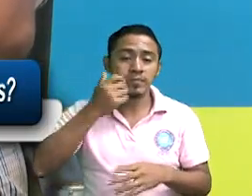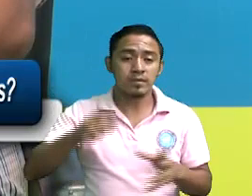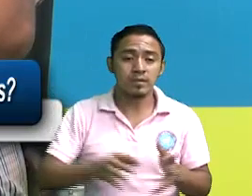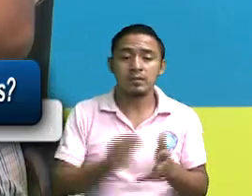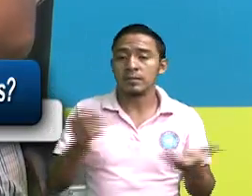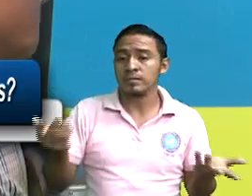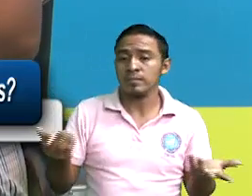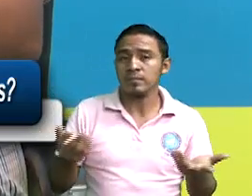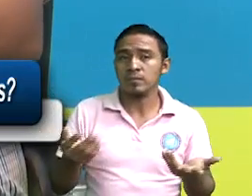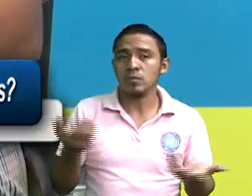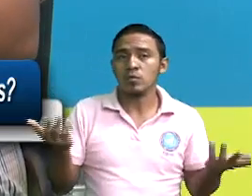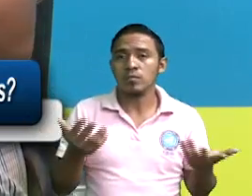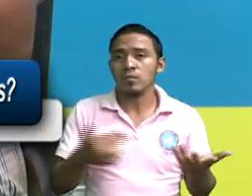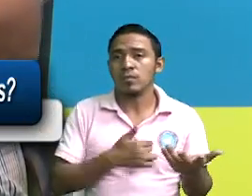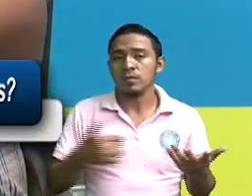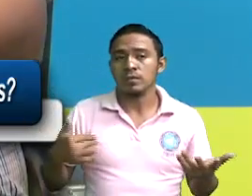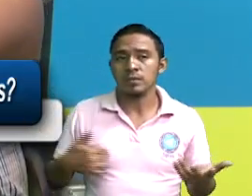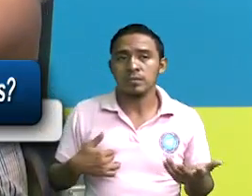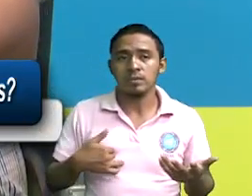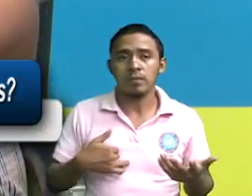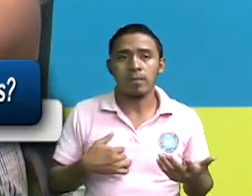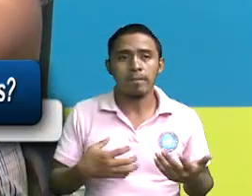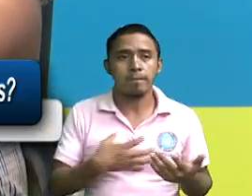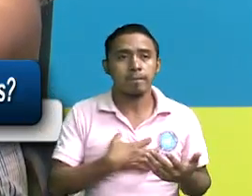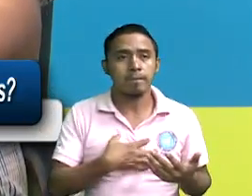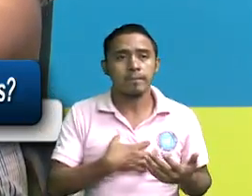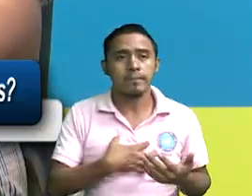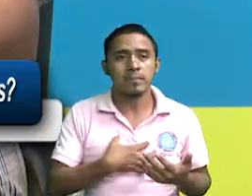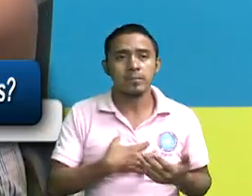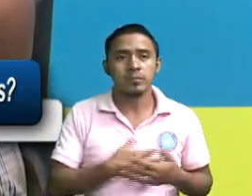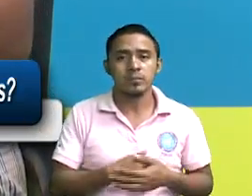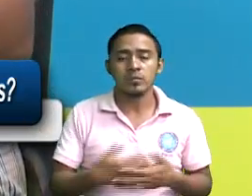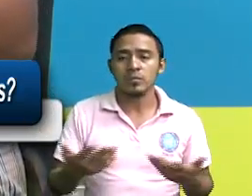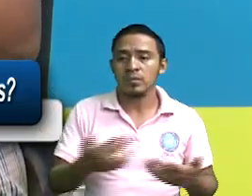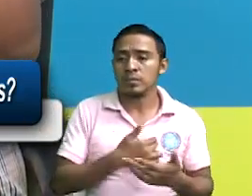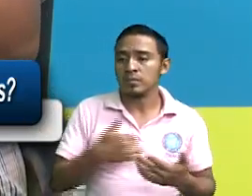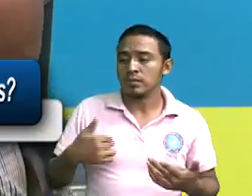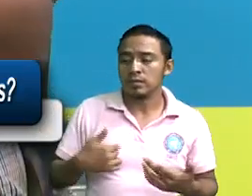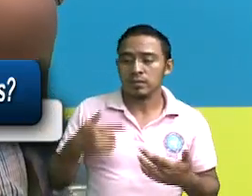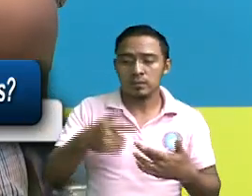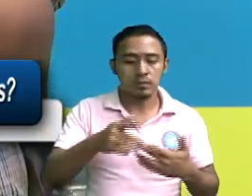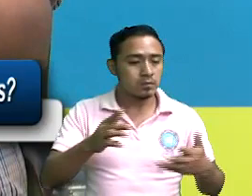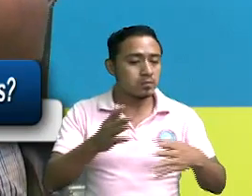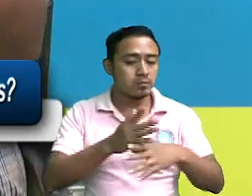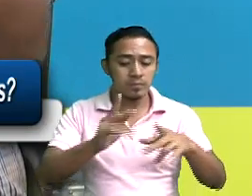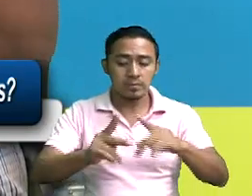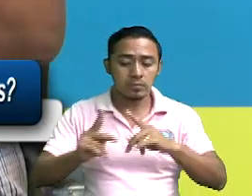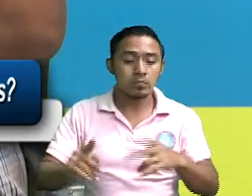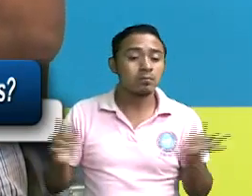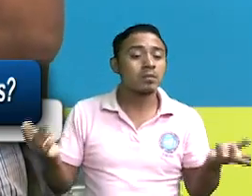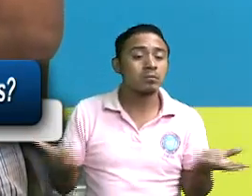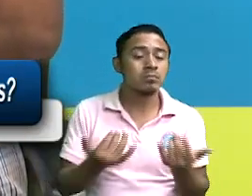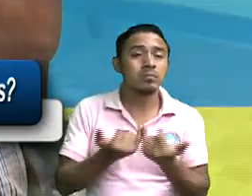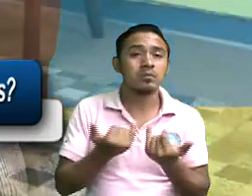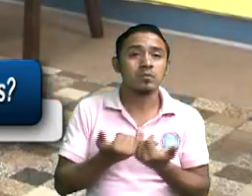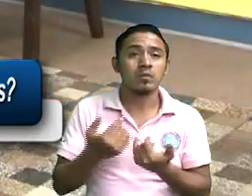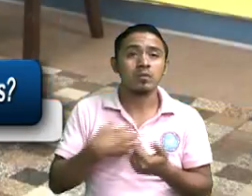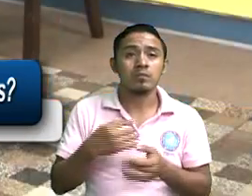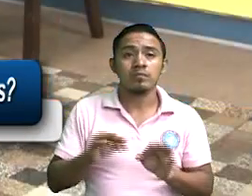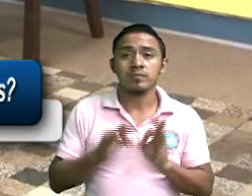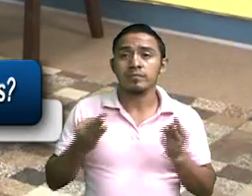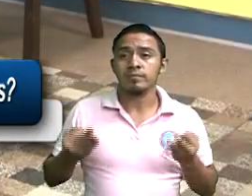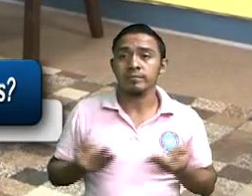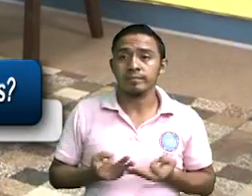neuromusculares, ¿cuál es el tratamiento? ¿Cómo se debe tratar pues, a este tipo de paciente, incluso nosotros, los